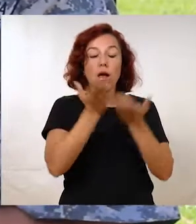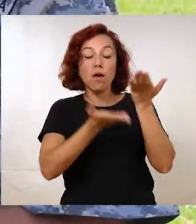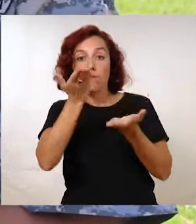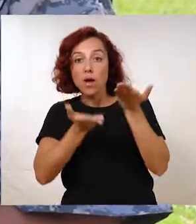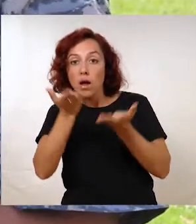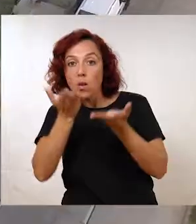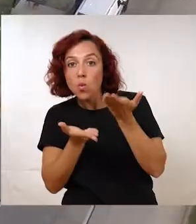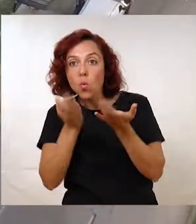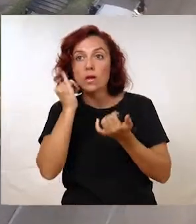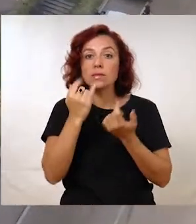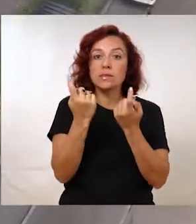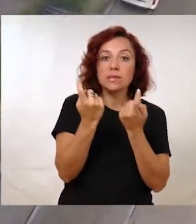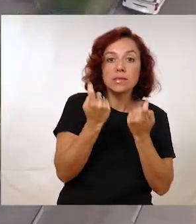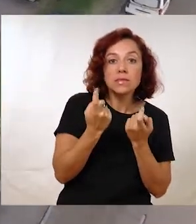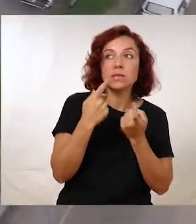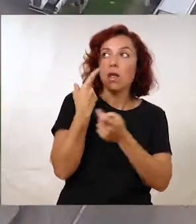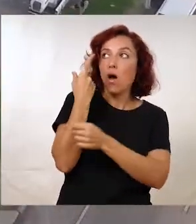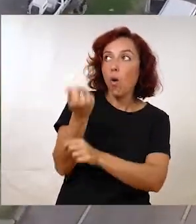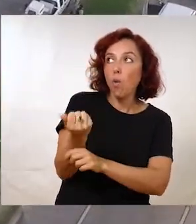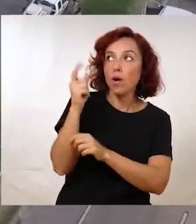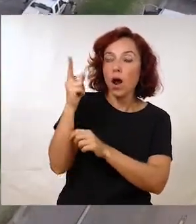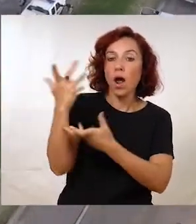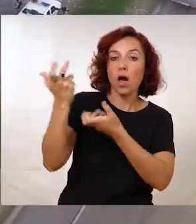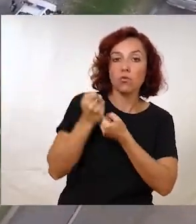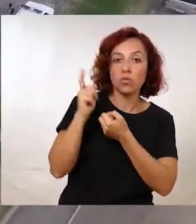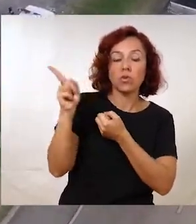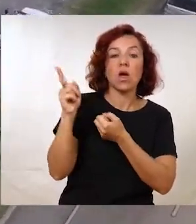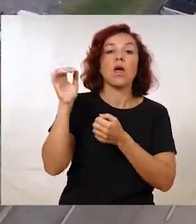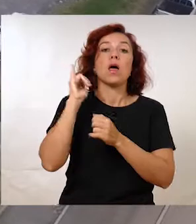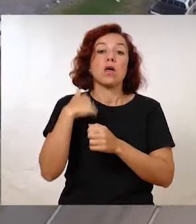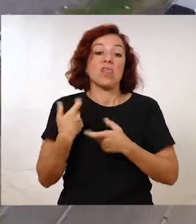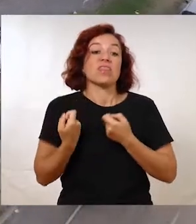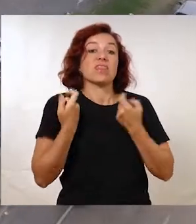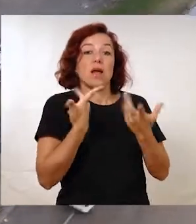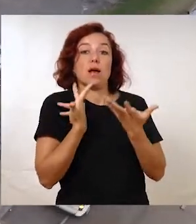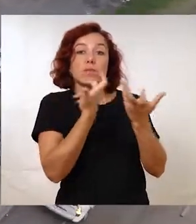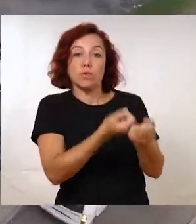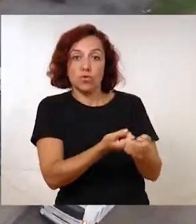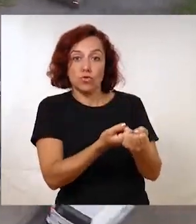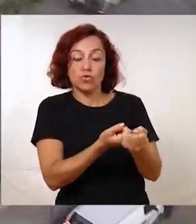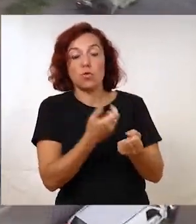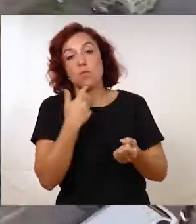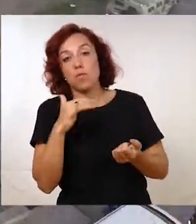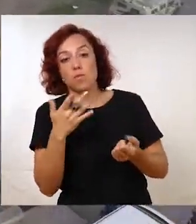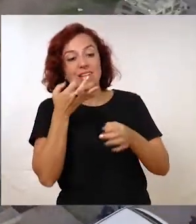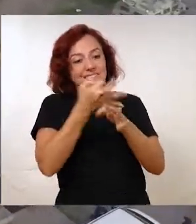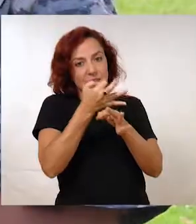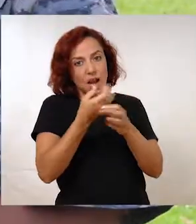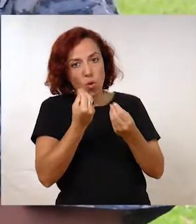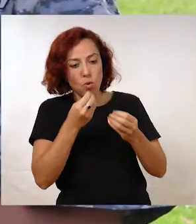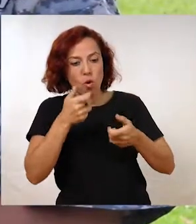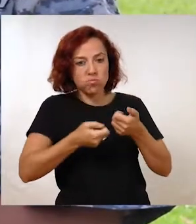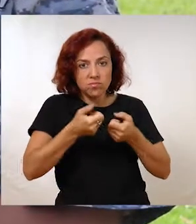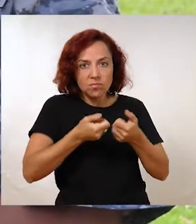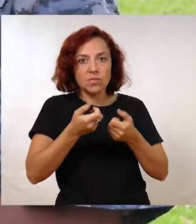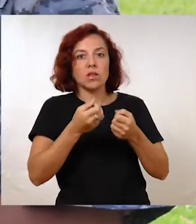evalúe la necesidad de contar con este tipo de equipamiento y nosotros brindarle el apoyo, tanto